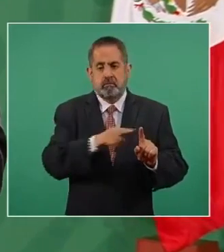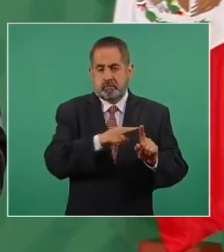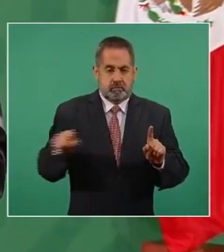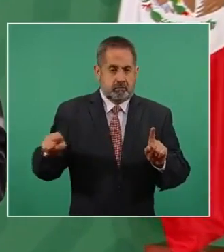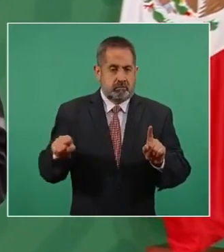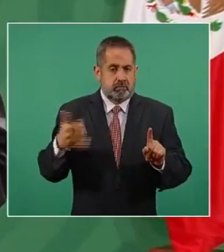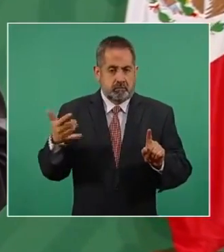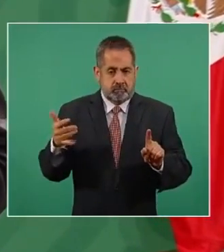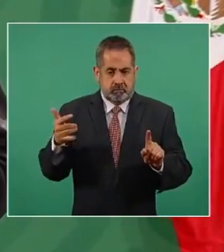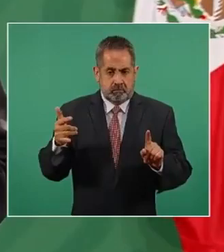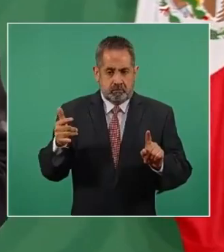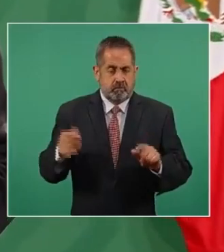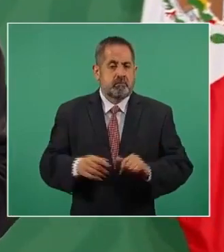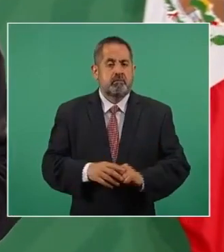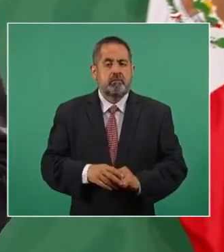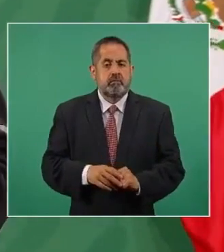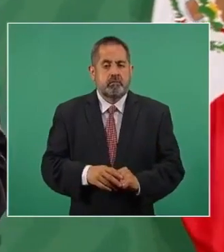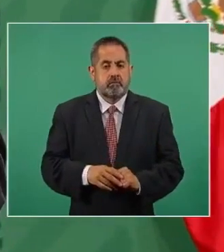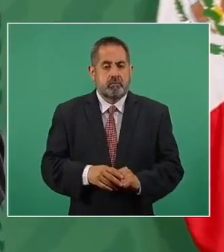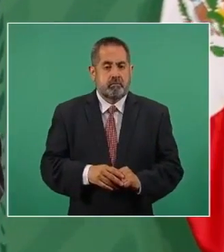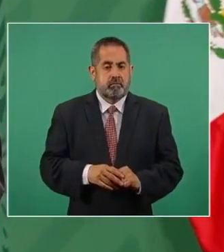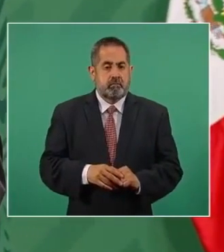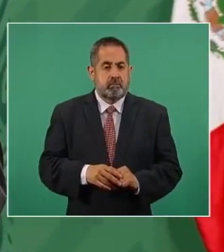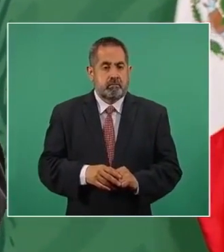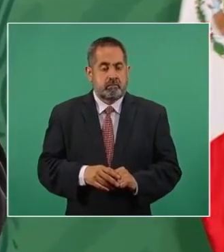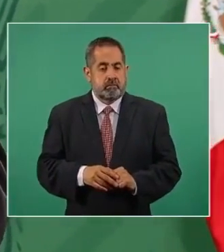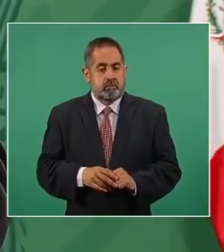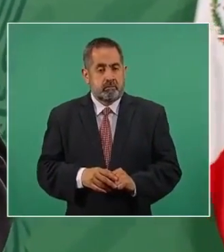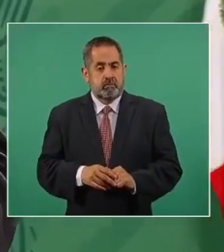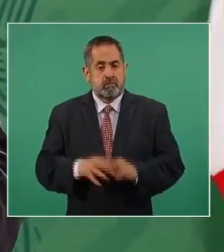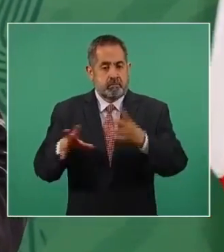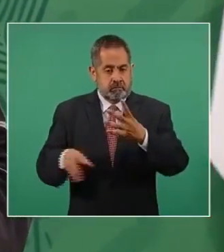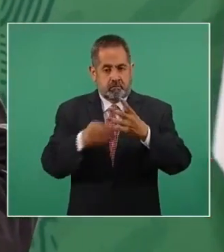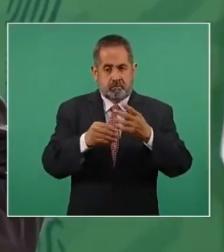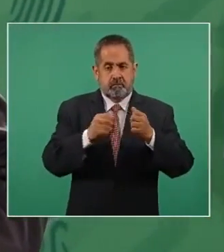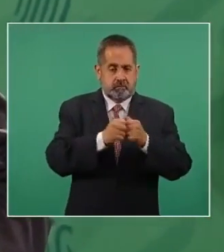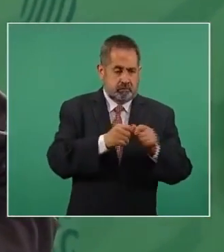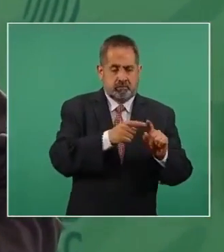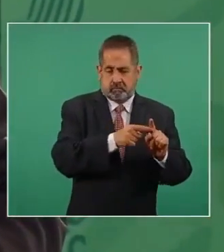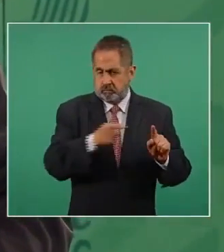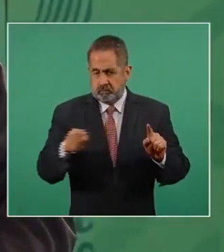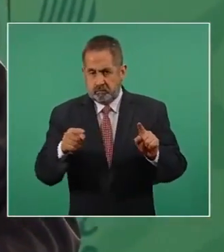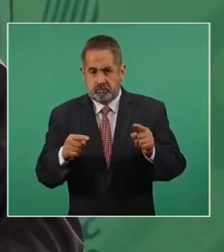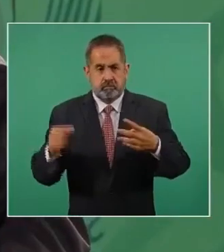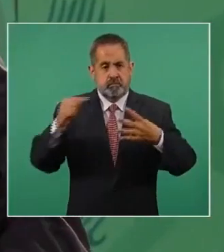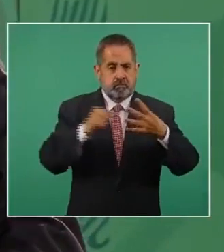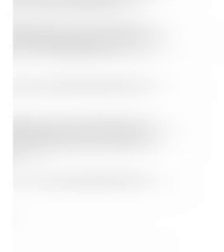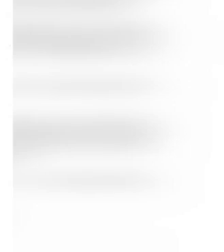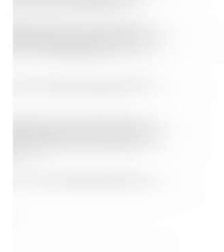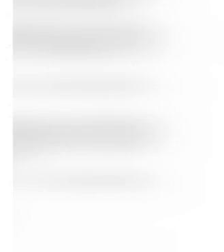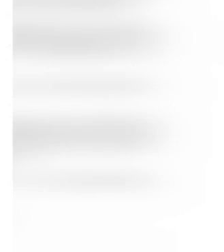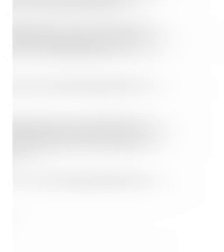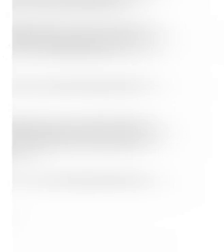de que el jefe del ejecutivo federal rechazara recibirlo en palacio nacional para fundamentar las acusaciones contra el panista